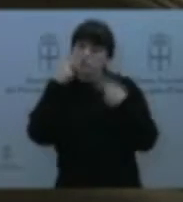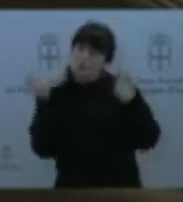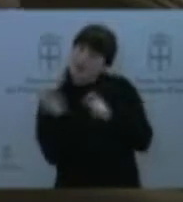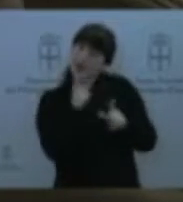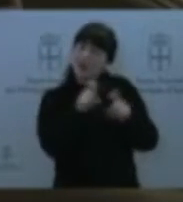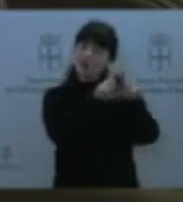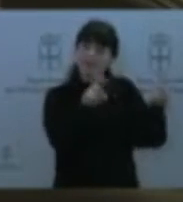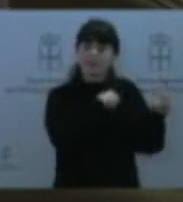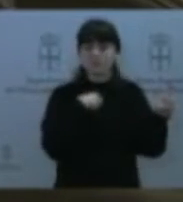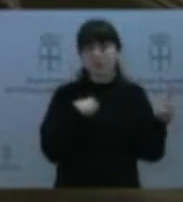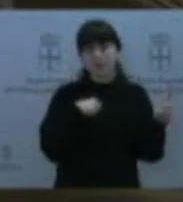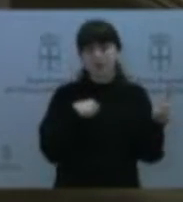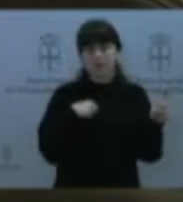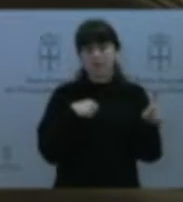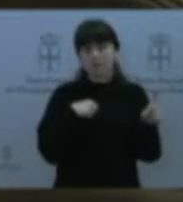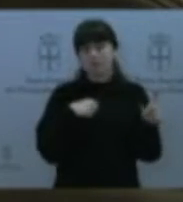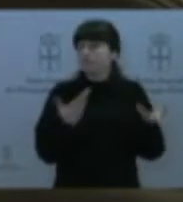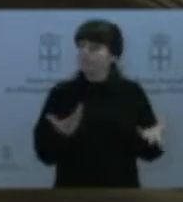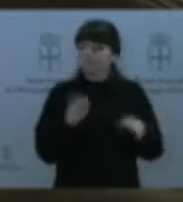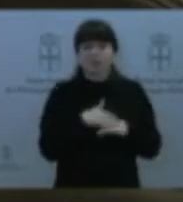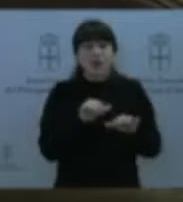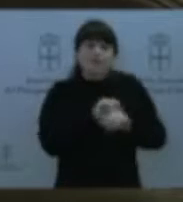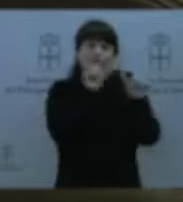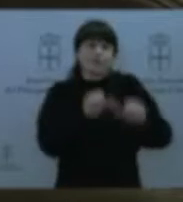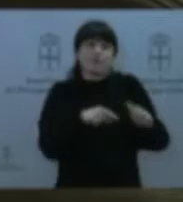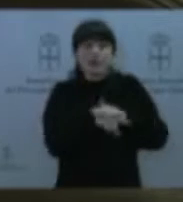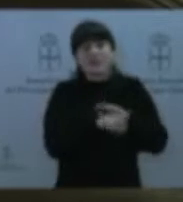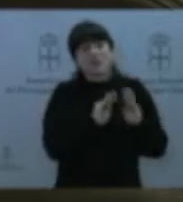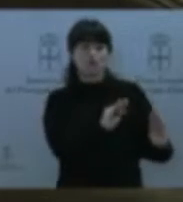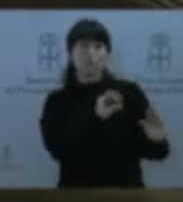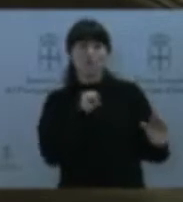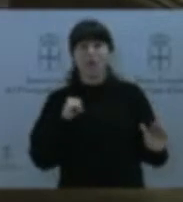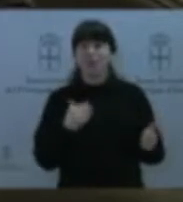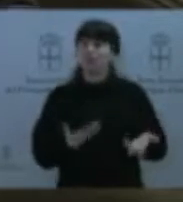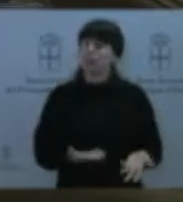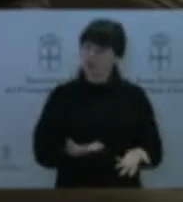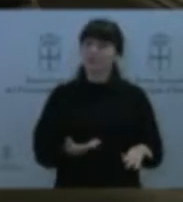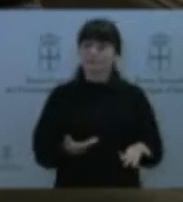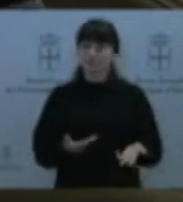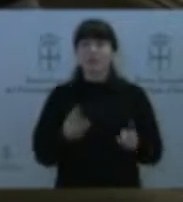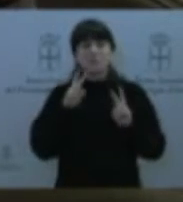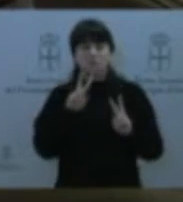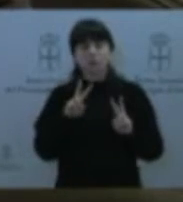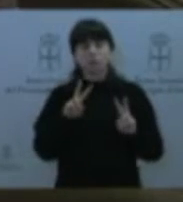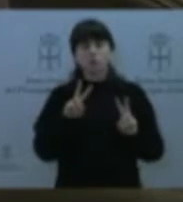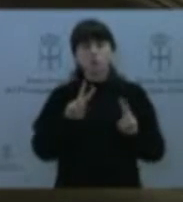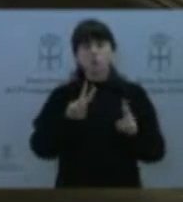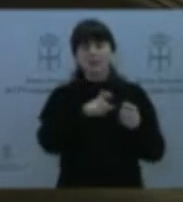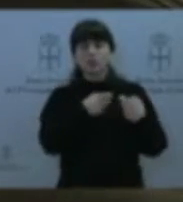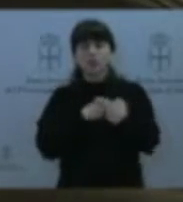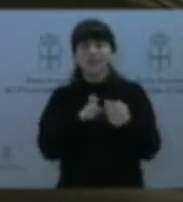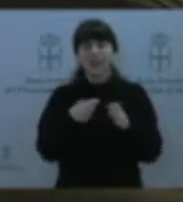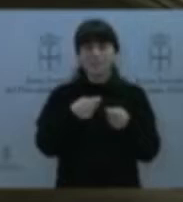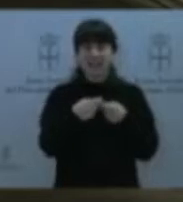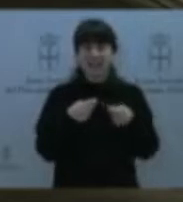formas de gestión privadas. Y cuando eso ocurre, cuando estamos ante una sociedad mercantil, lo que pasa es luego cosas como esta, ¿no?, donde se cometen